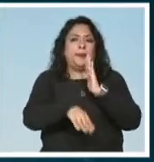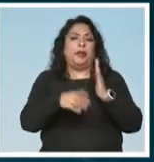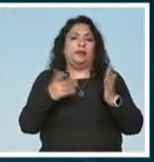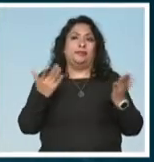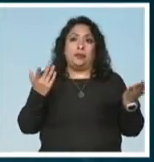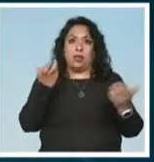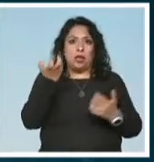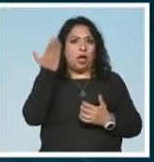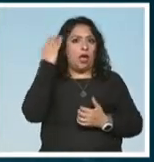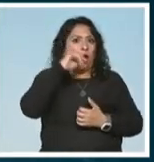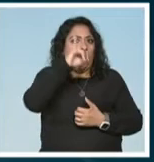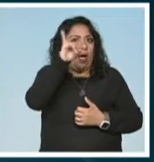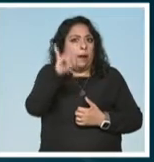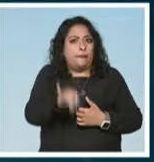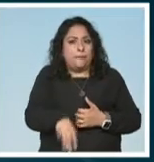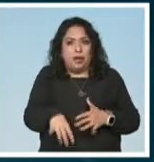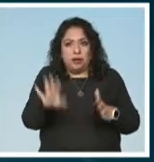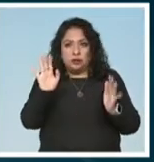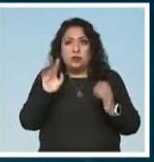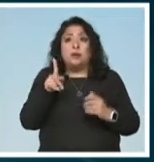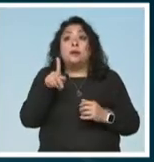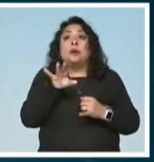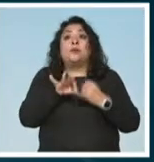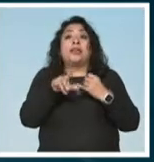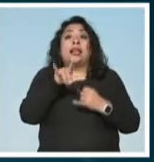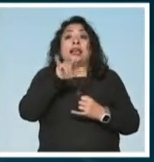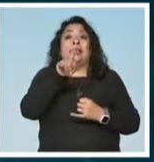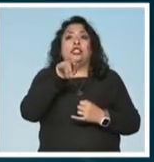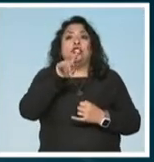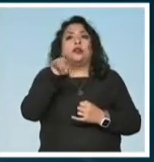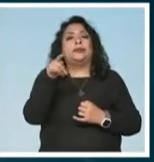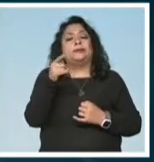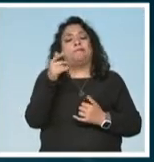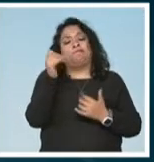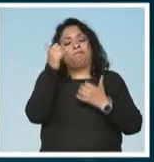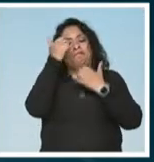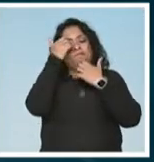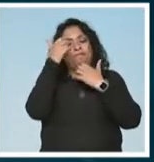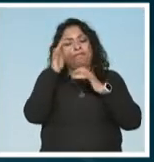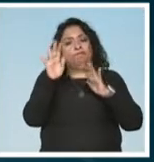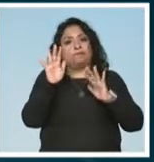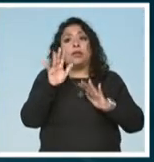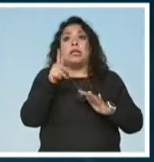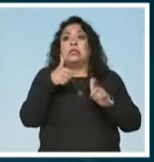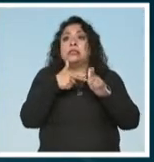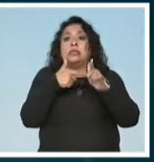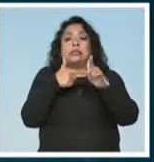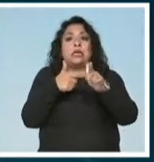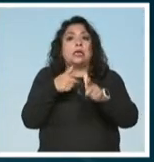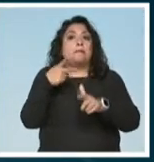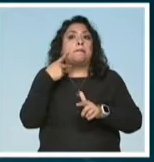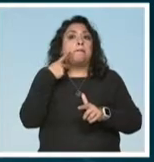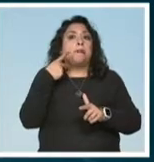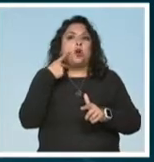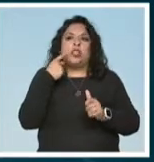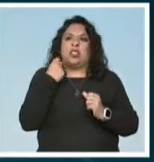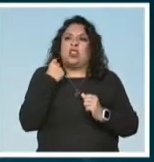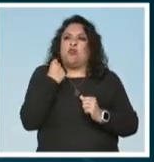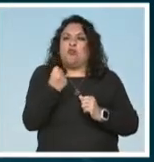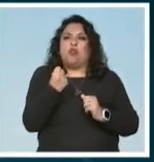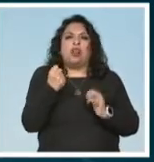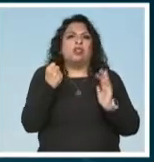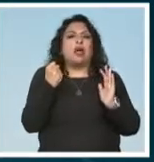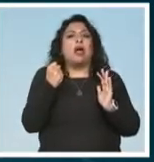depreció, lo que nunca había ocurrido, y finalmente Liz Truss tiene que echarse para atrás y tener que mantener una política firme